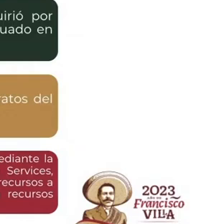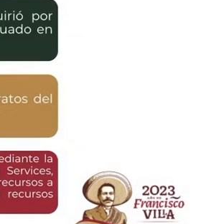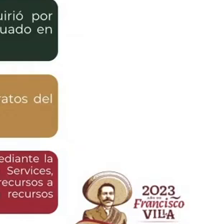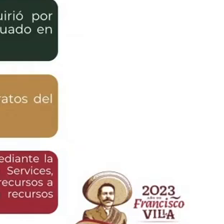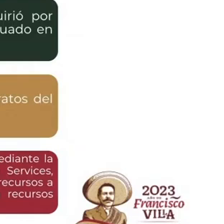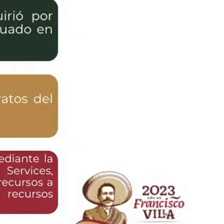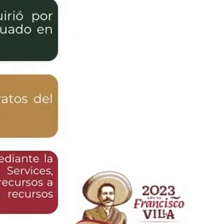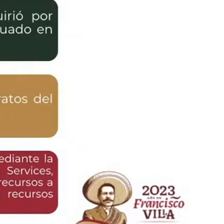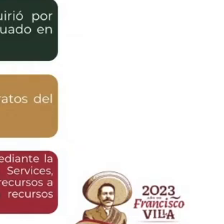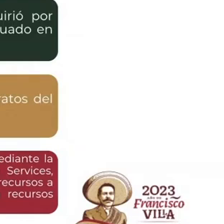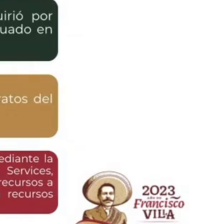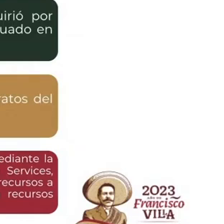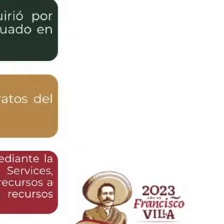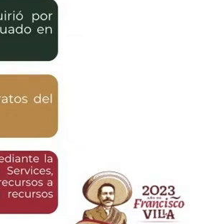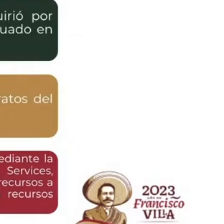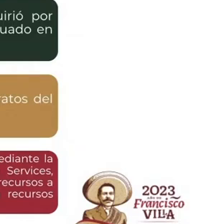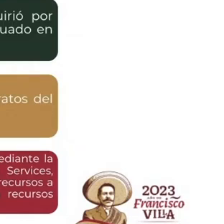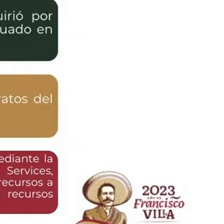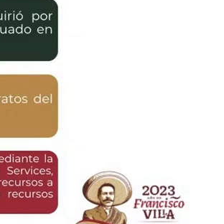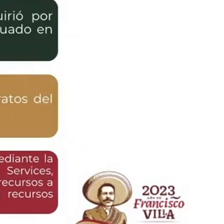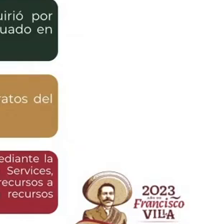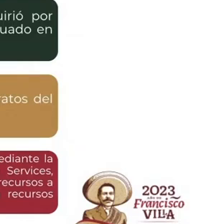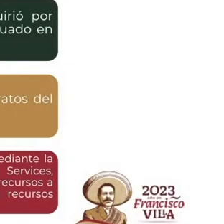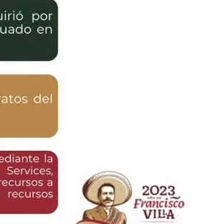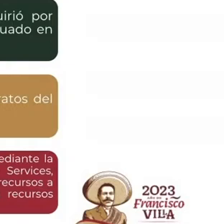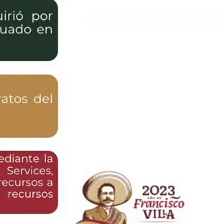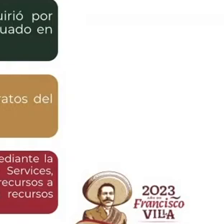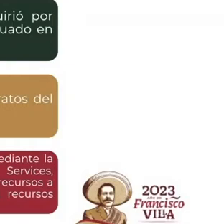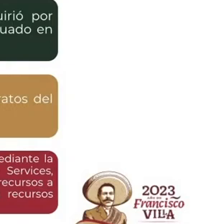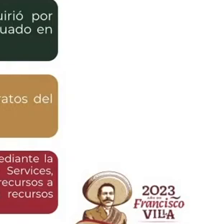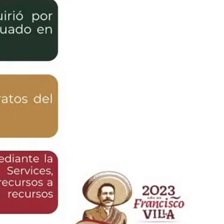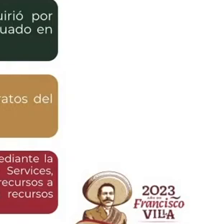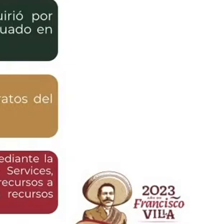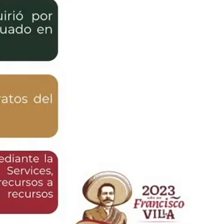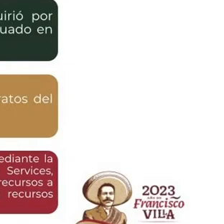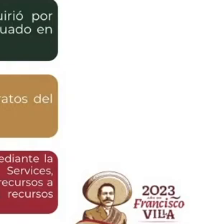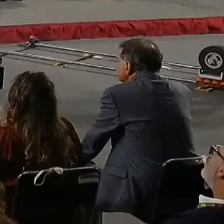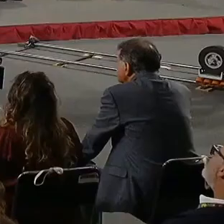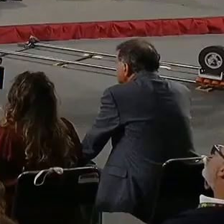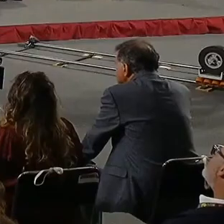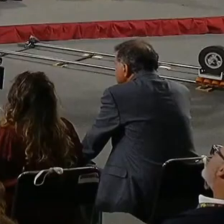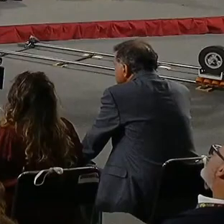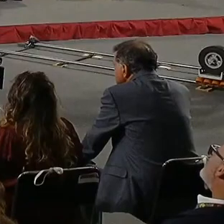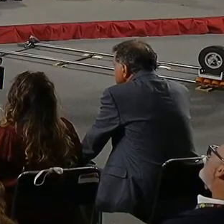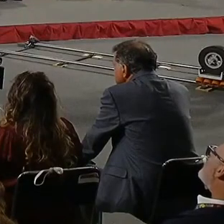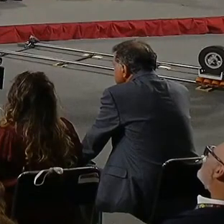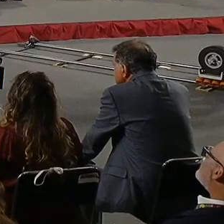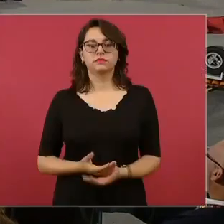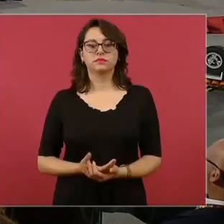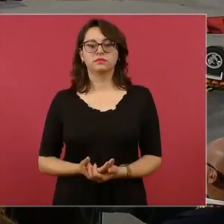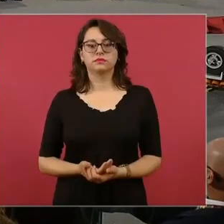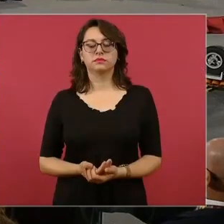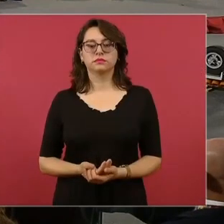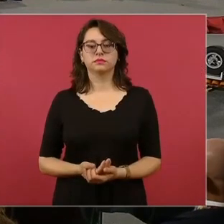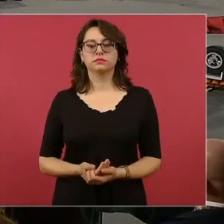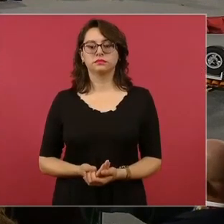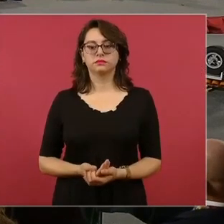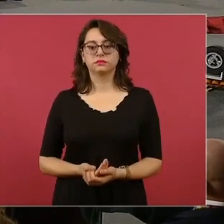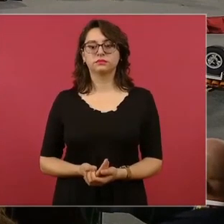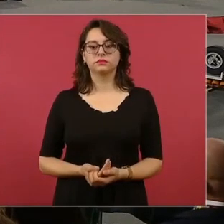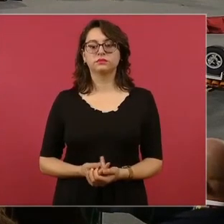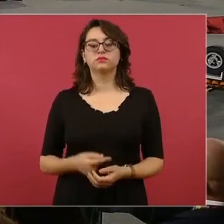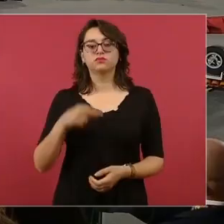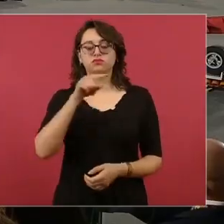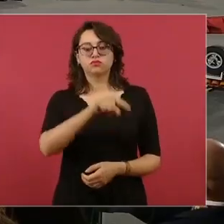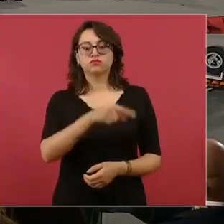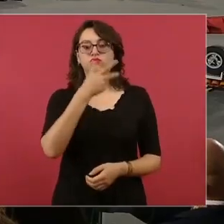Policía Federal y el Servicio de Protección Federal, regularmente vinculado a artículos de